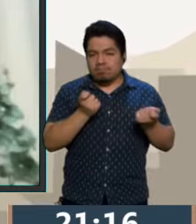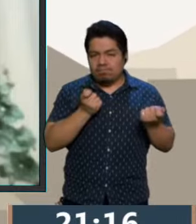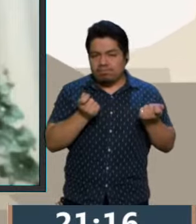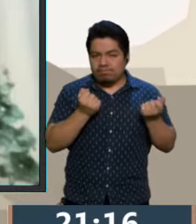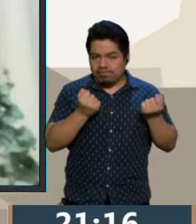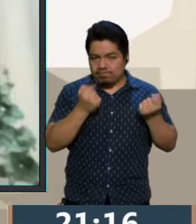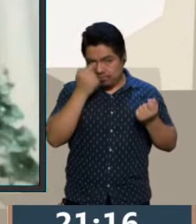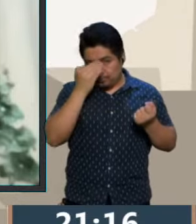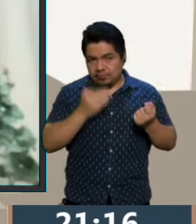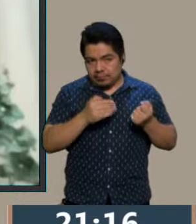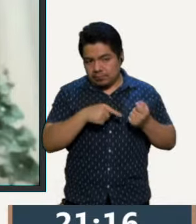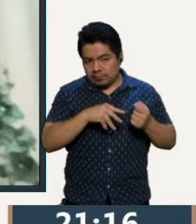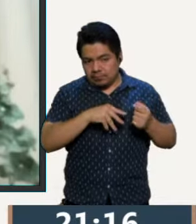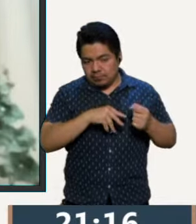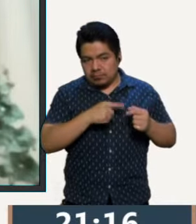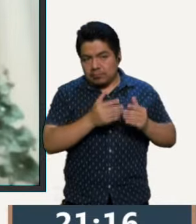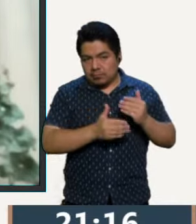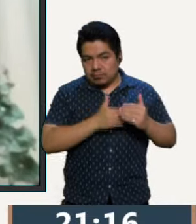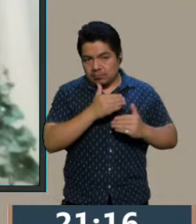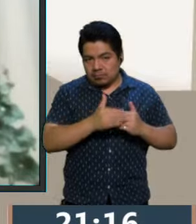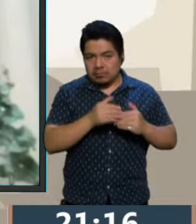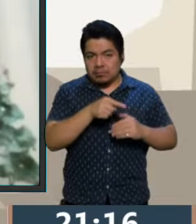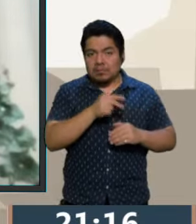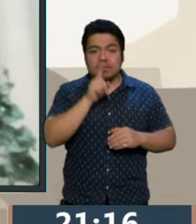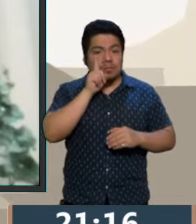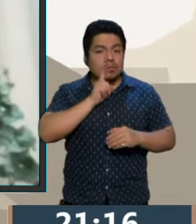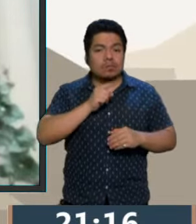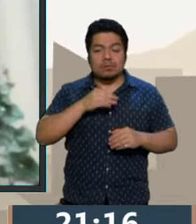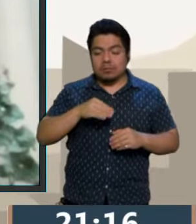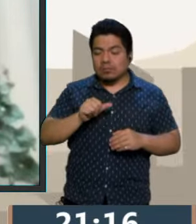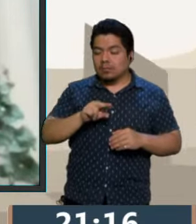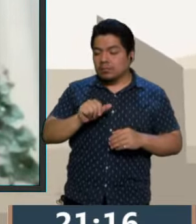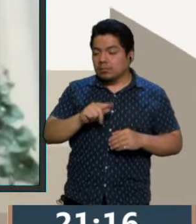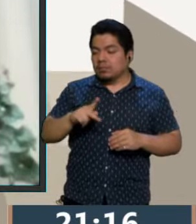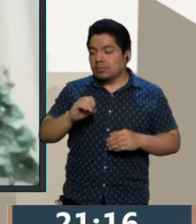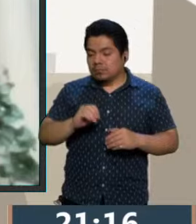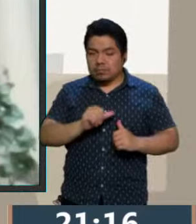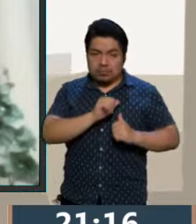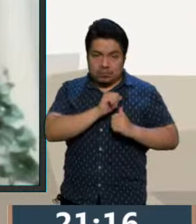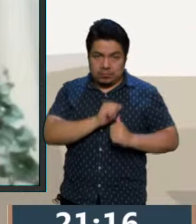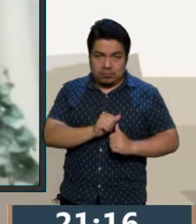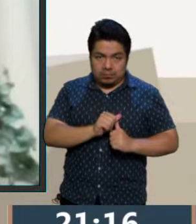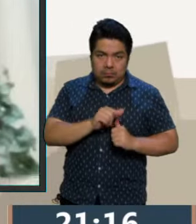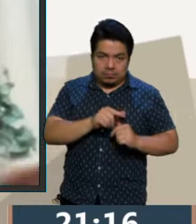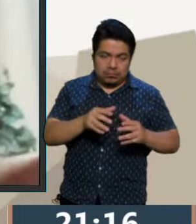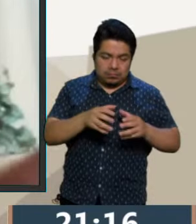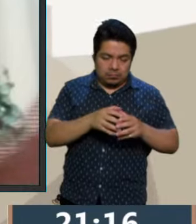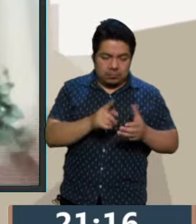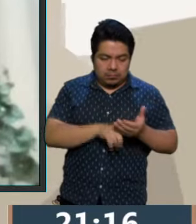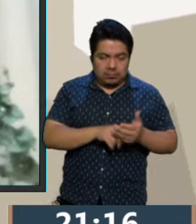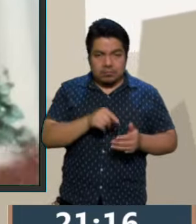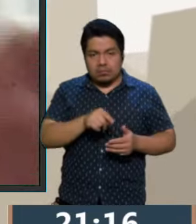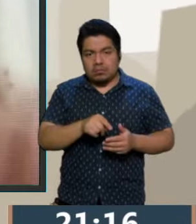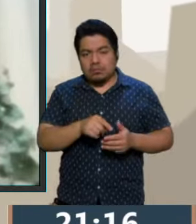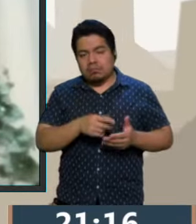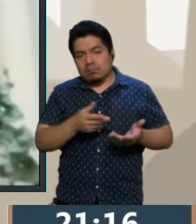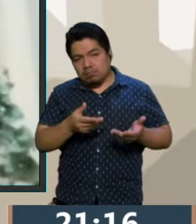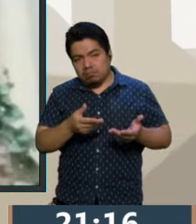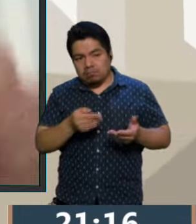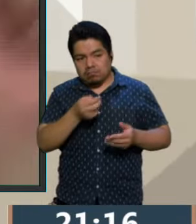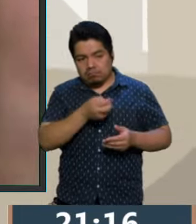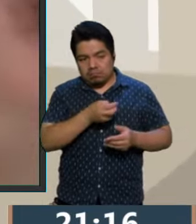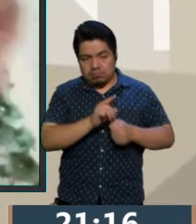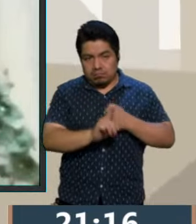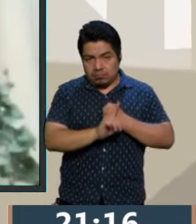haber tenido en aquellos momentos María Amparo Casar, siendo una funcionaria relevante de la SEGO. Este